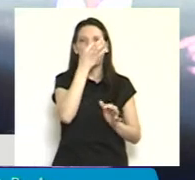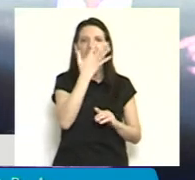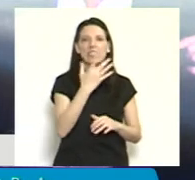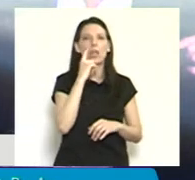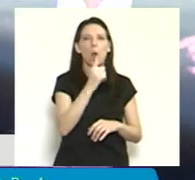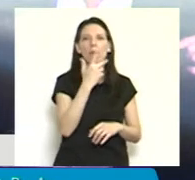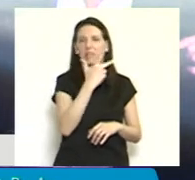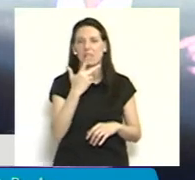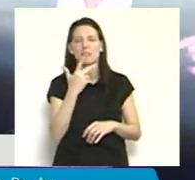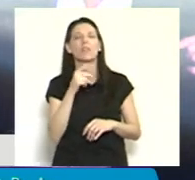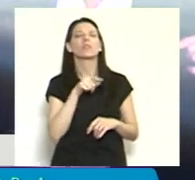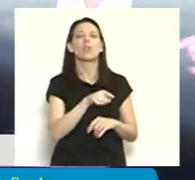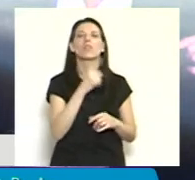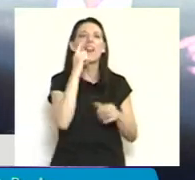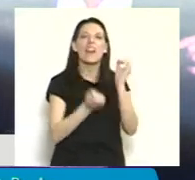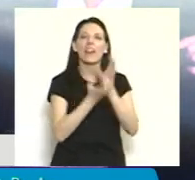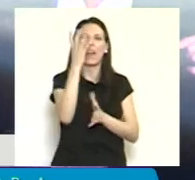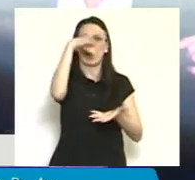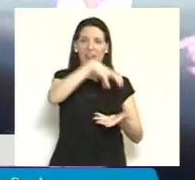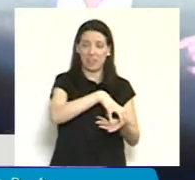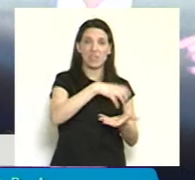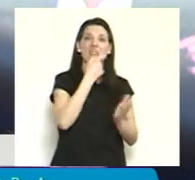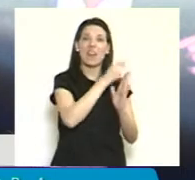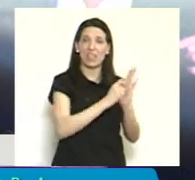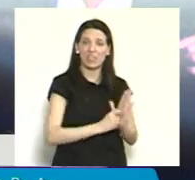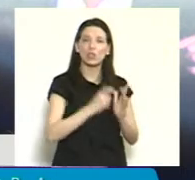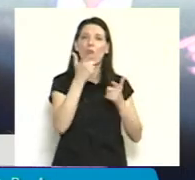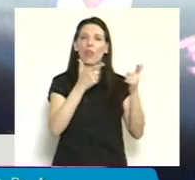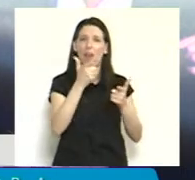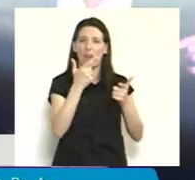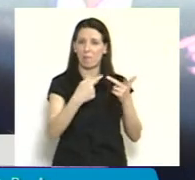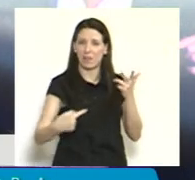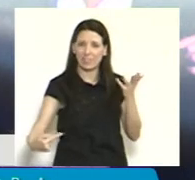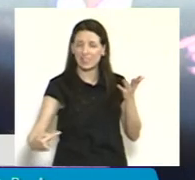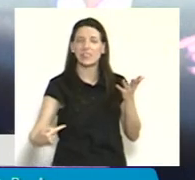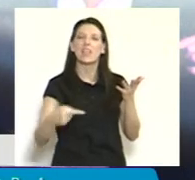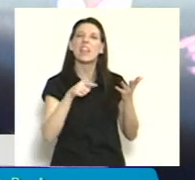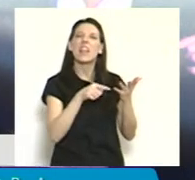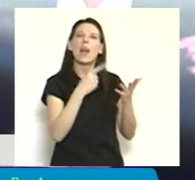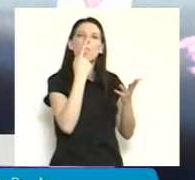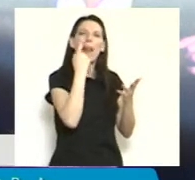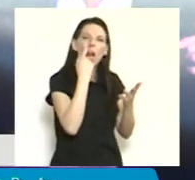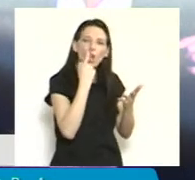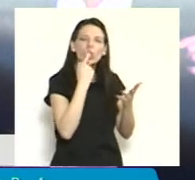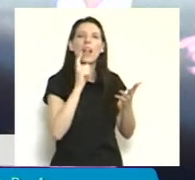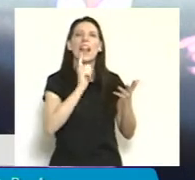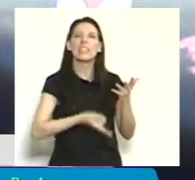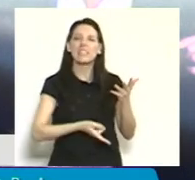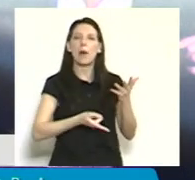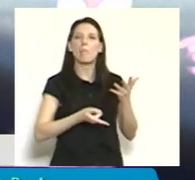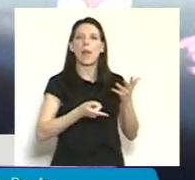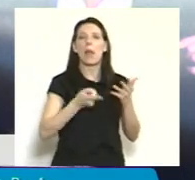25.938 en el 2004, que crea el Registro Nacional de Armas de Fuego y Materiales Controlados, Secuestrados e Incautados